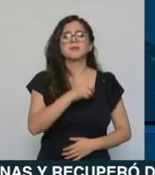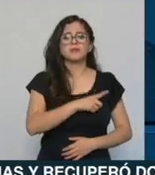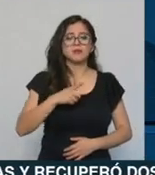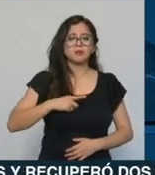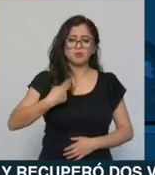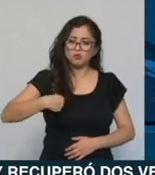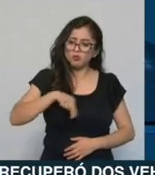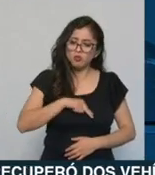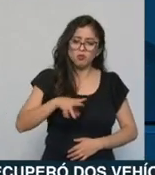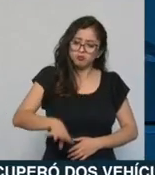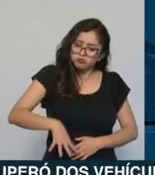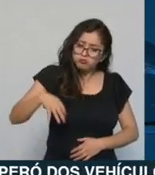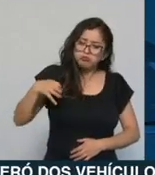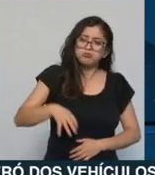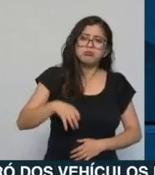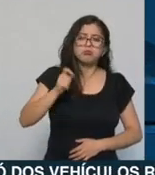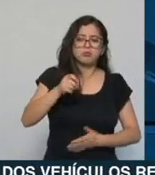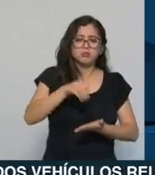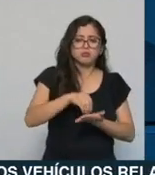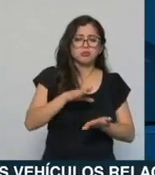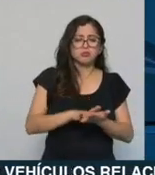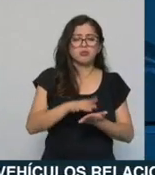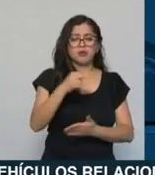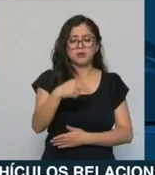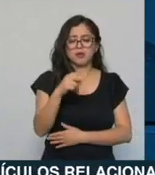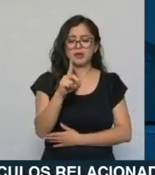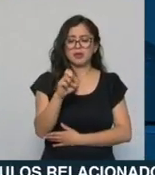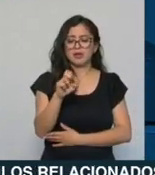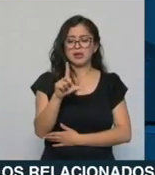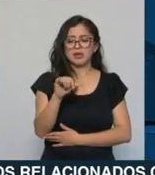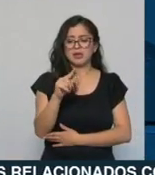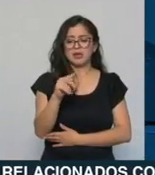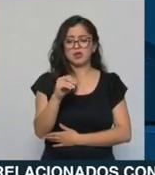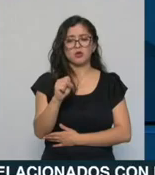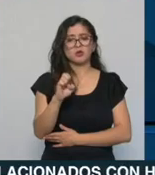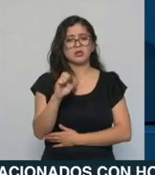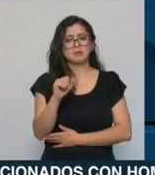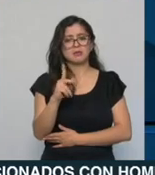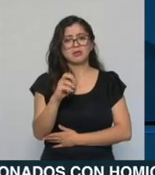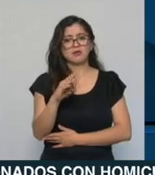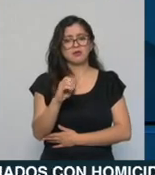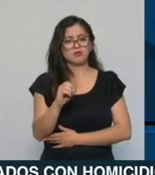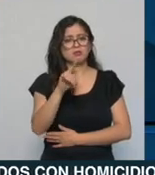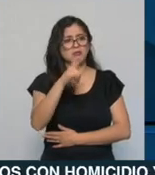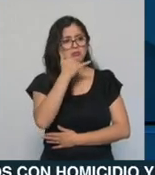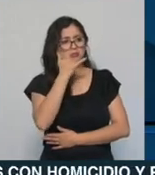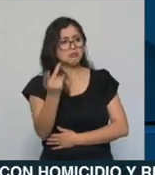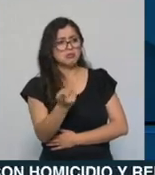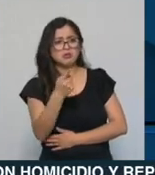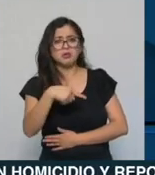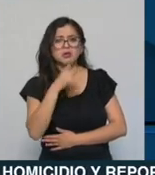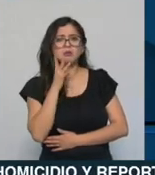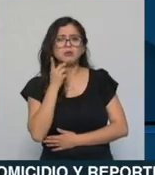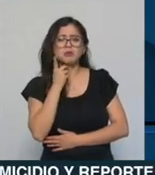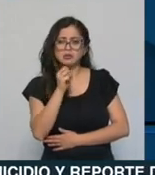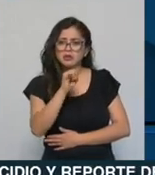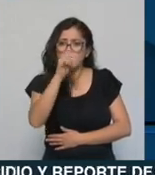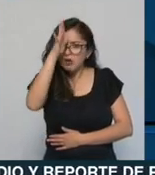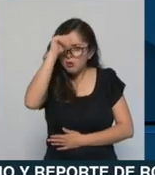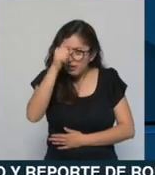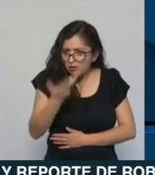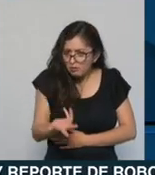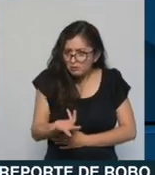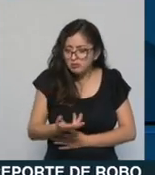que entrar como delitos específicos. ¿Y están de acuerdo en el Congreso de la Ciudad de México? ¿Se ha propuesto ya? Estamos de acuerdo, pero es